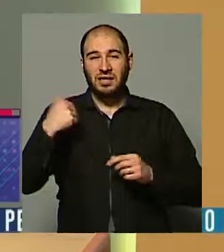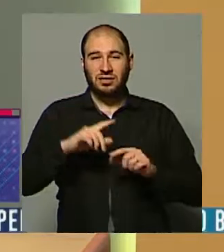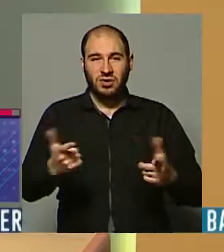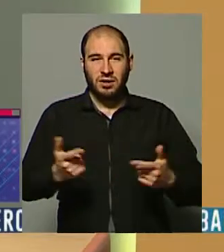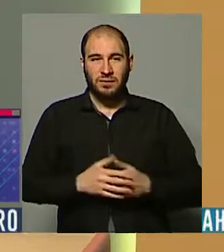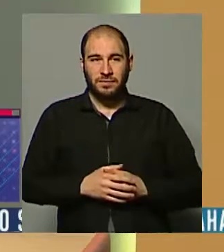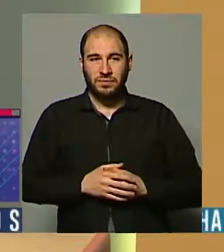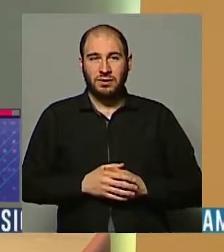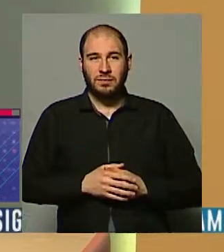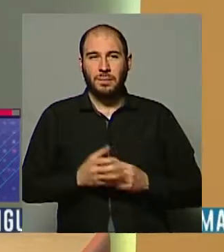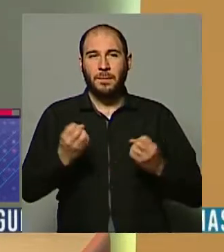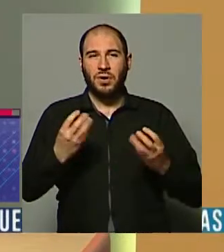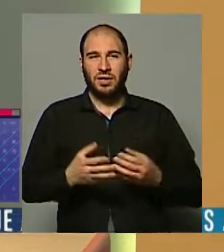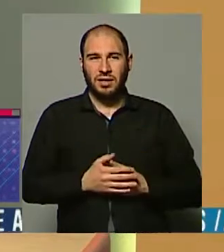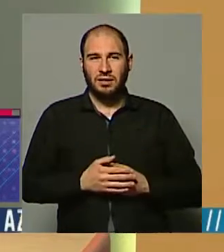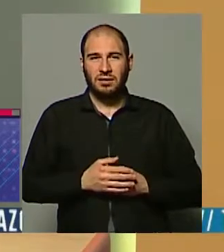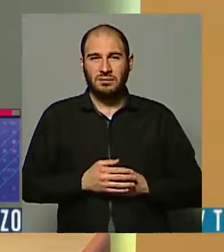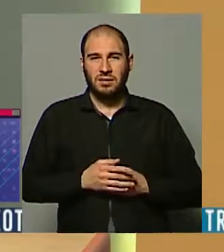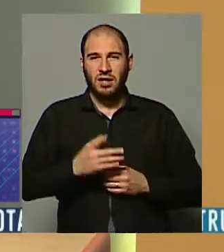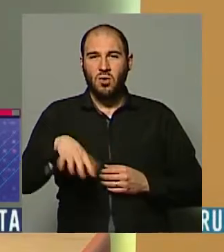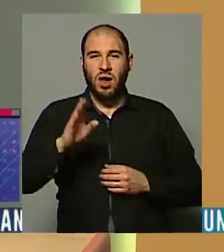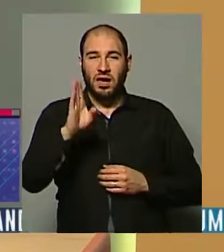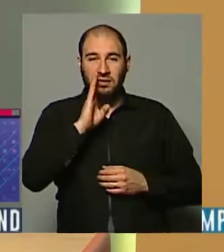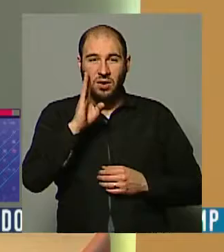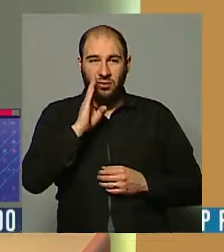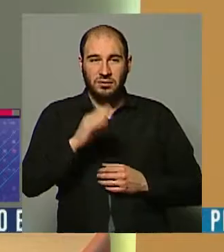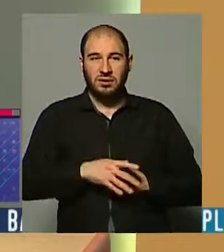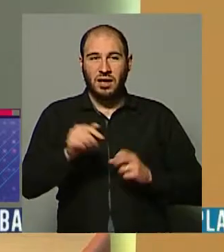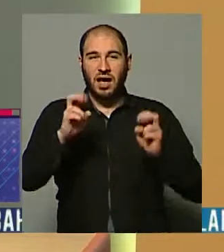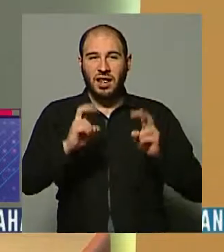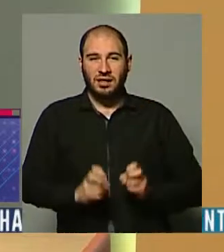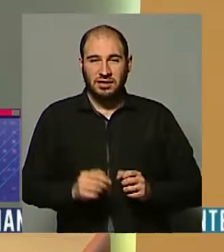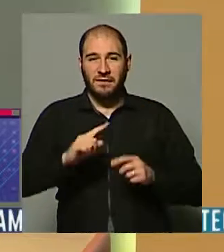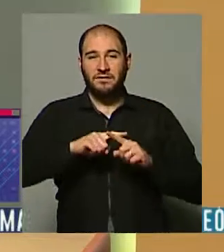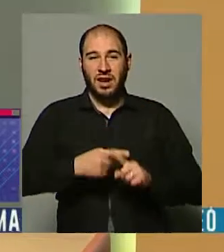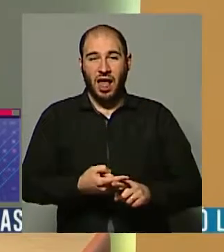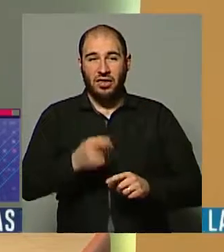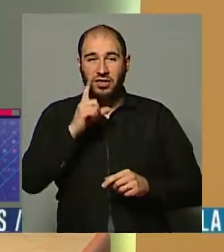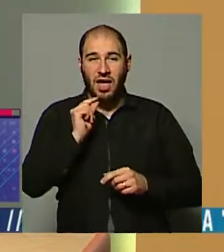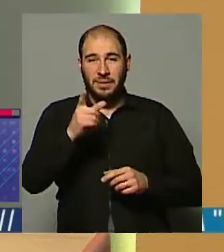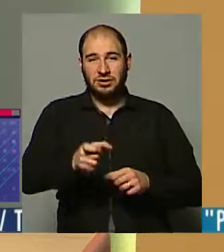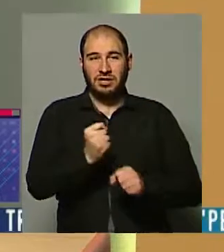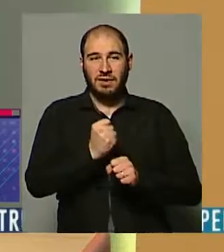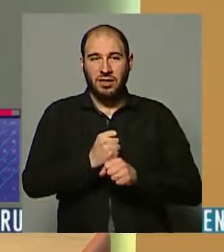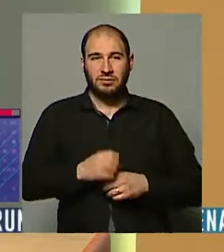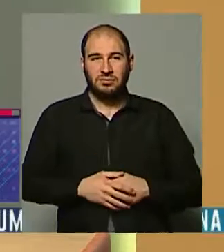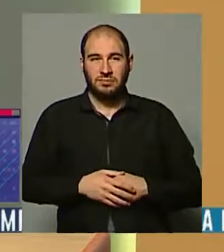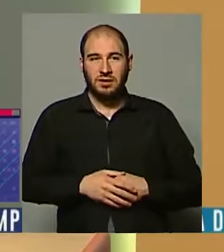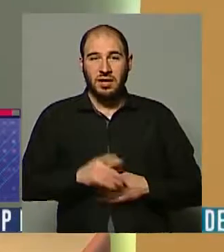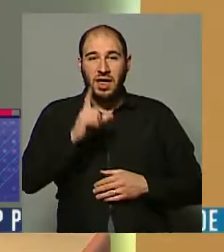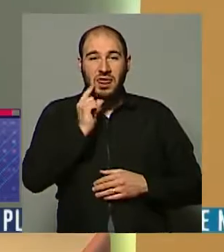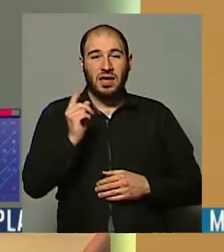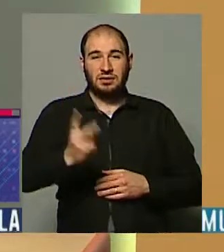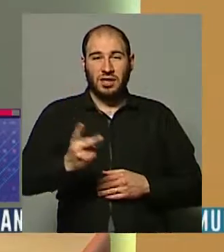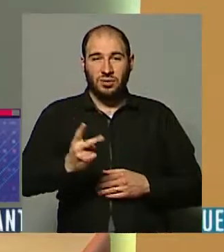este día del control porque en Estados Unidos se estaba realizando un feriado por el Día del Trabajador. En el segundo